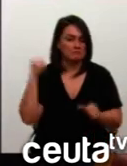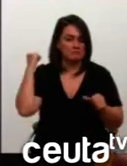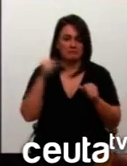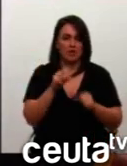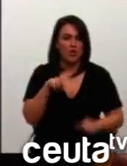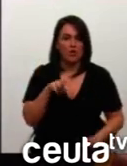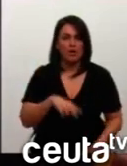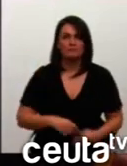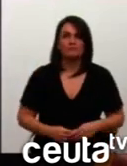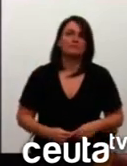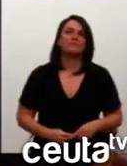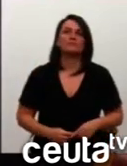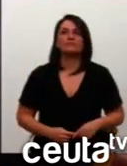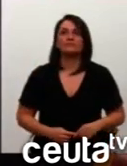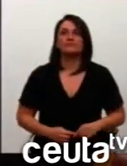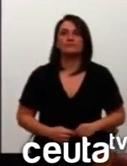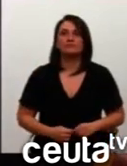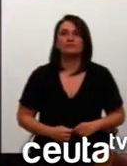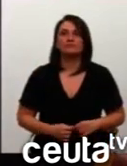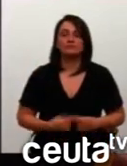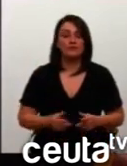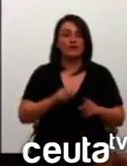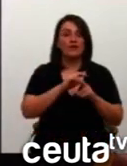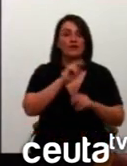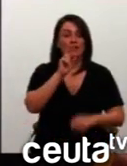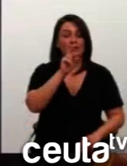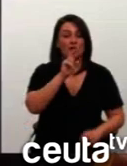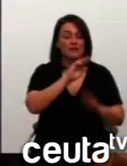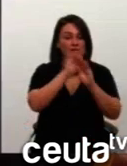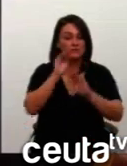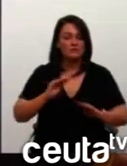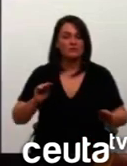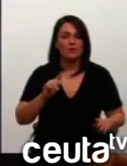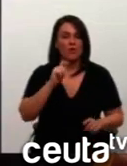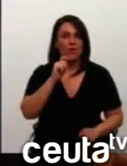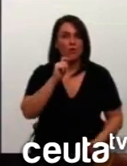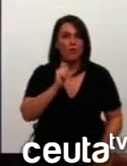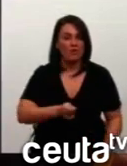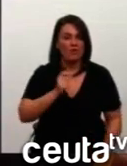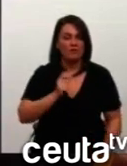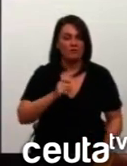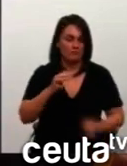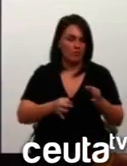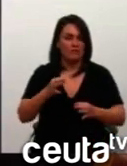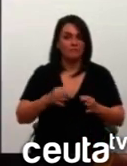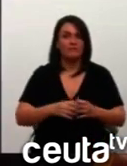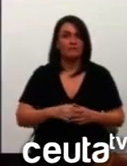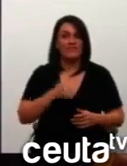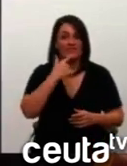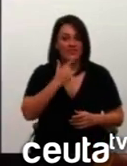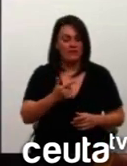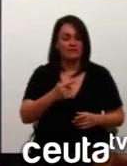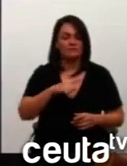Por lo tanto, cuando las resoluciones judiciales, y se lo han dicho en más de una ocasión, aluden al carácter de ayuntamiento